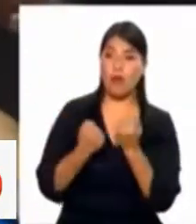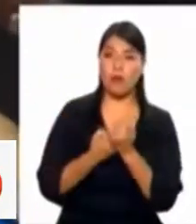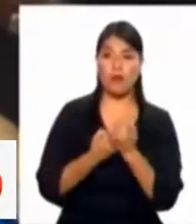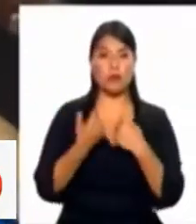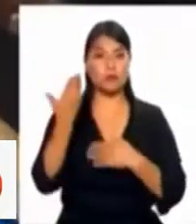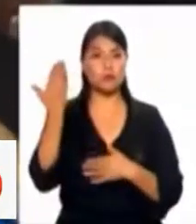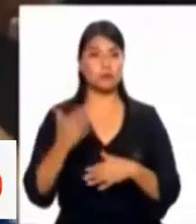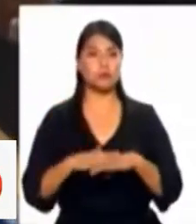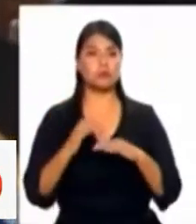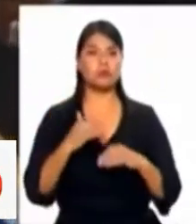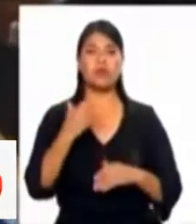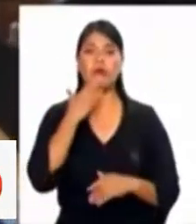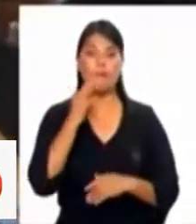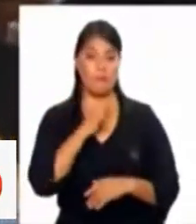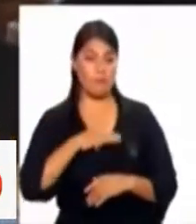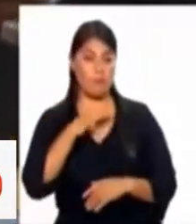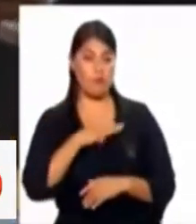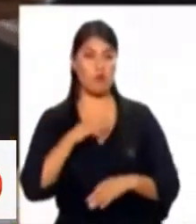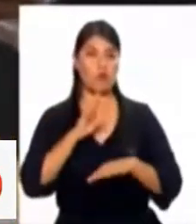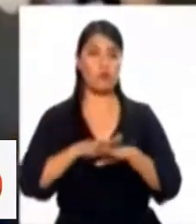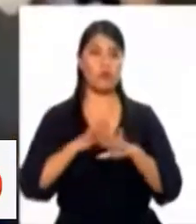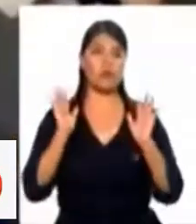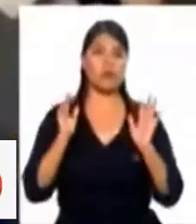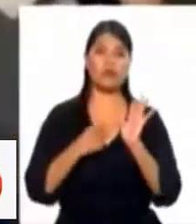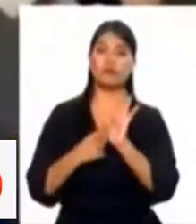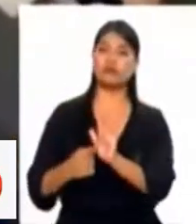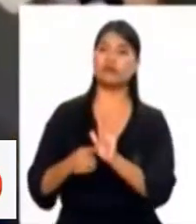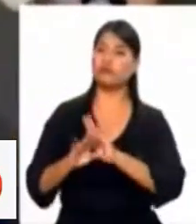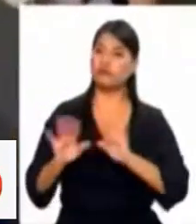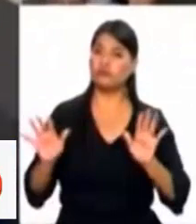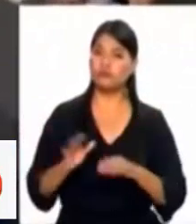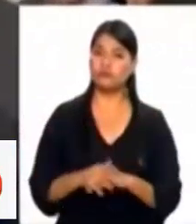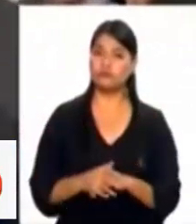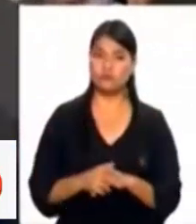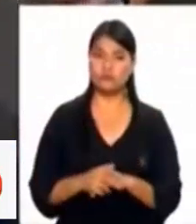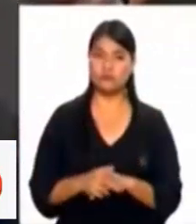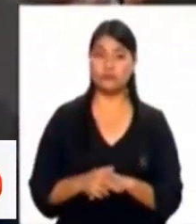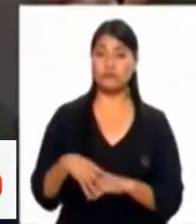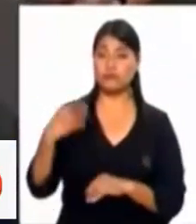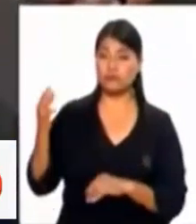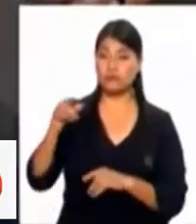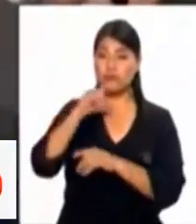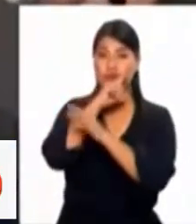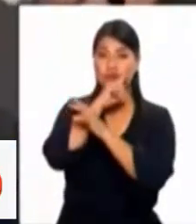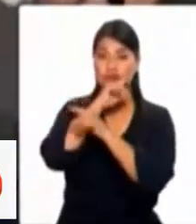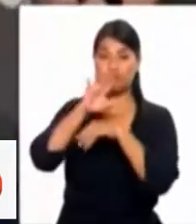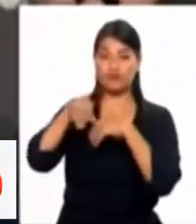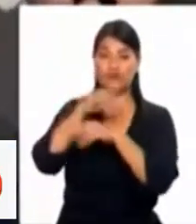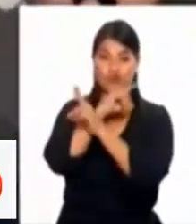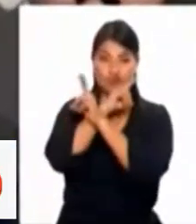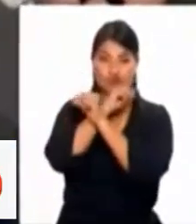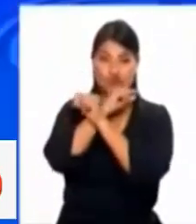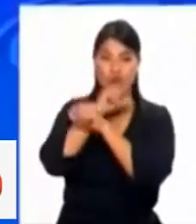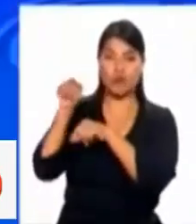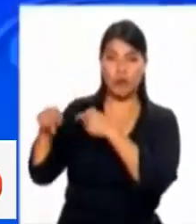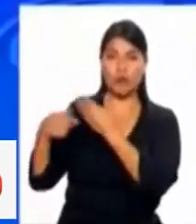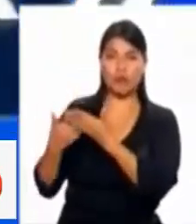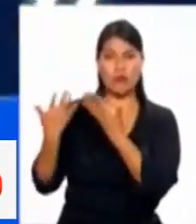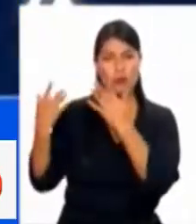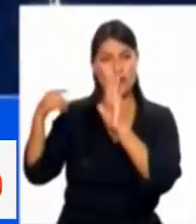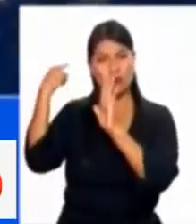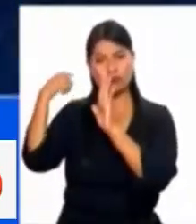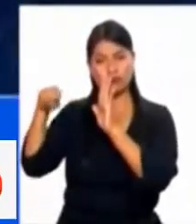persona no tiene la catatura moral para poder tal vez cuestionar. A través de su cuenta de Twitter, la congresista por Cusco, Ruth Luque, dijo